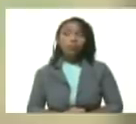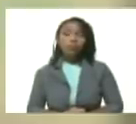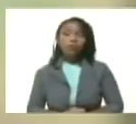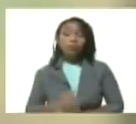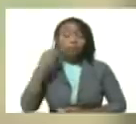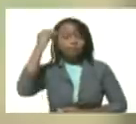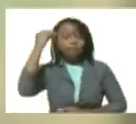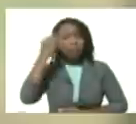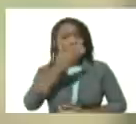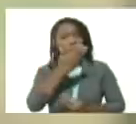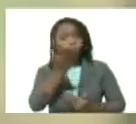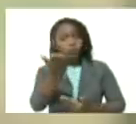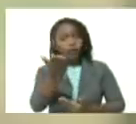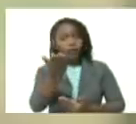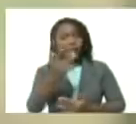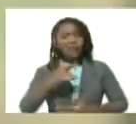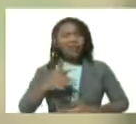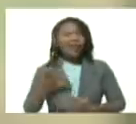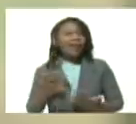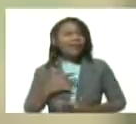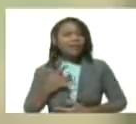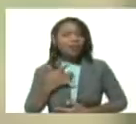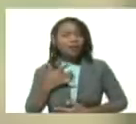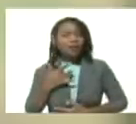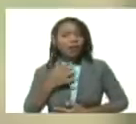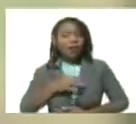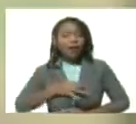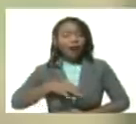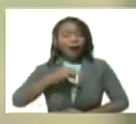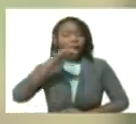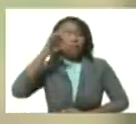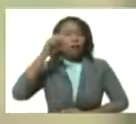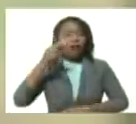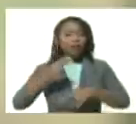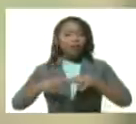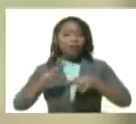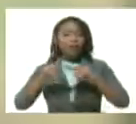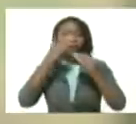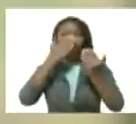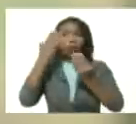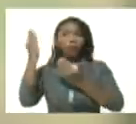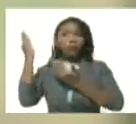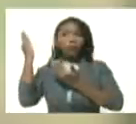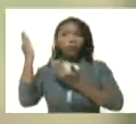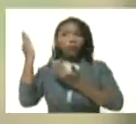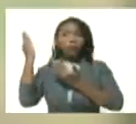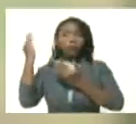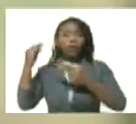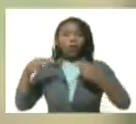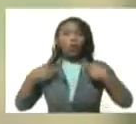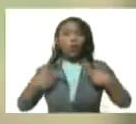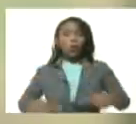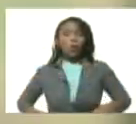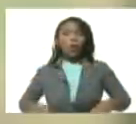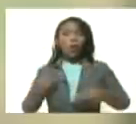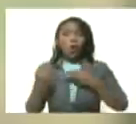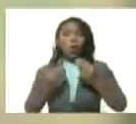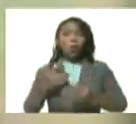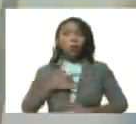Imagínense ustedes lo que siente el alma de este niño, cómo se siente su humanidad.